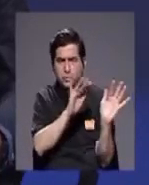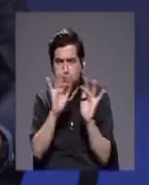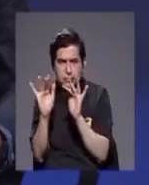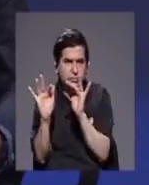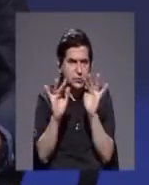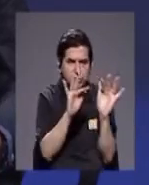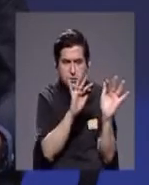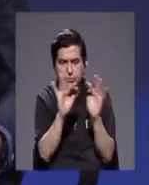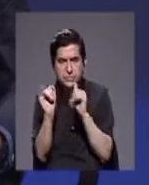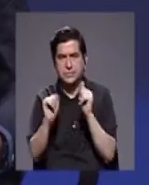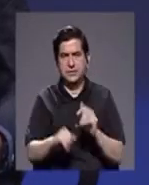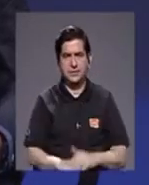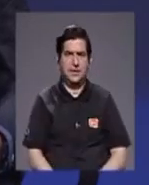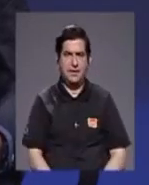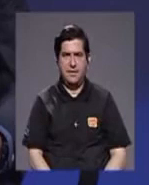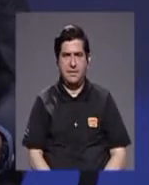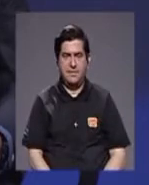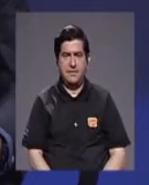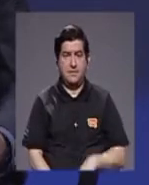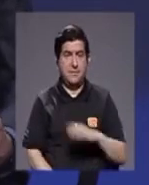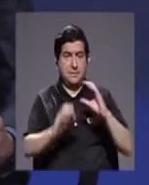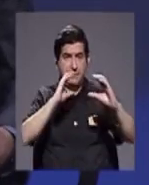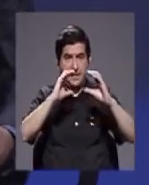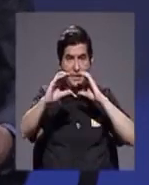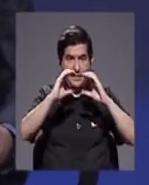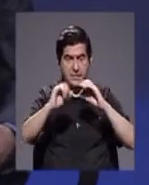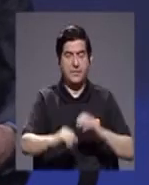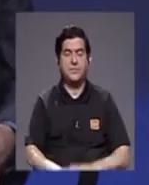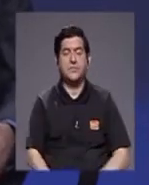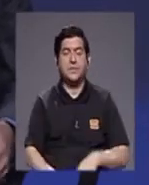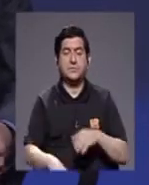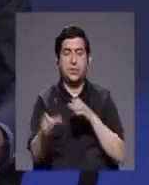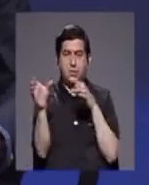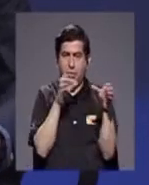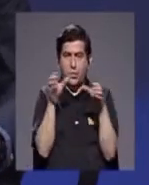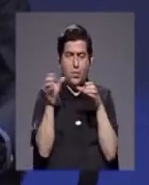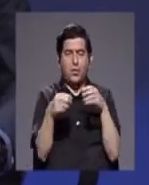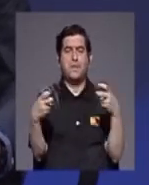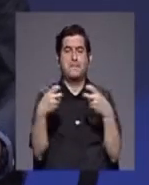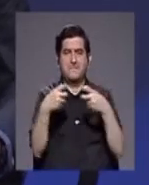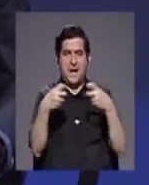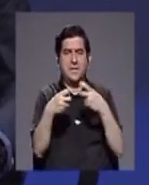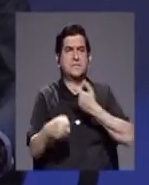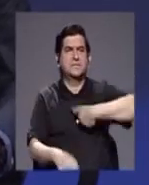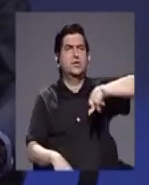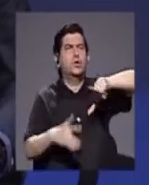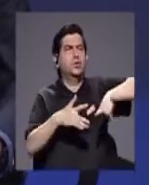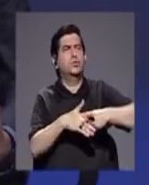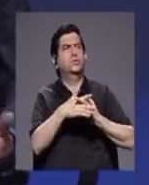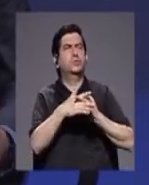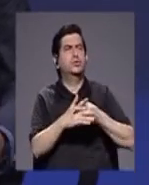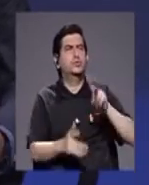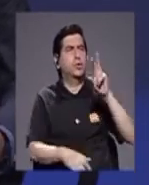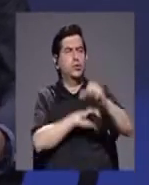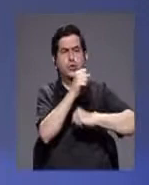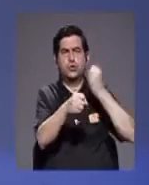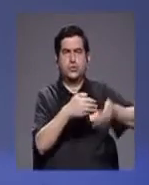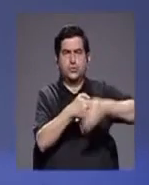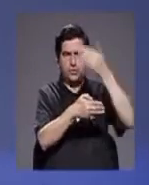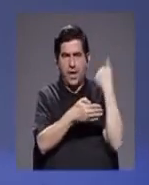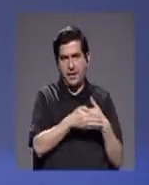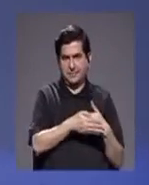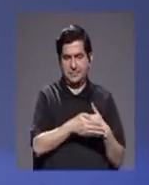digitalización en comercio electrónico. Por ejemplo, nosotros empezamos hace más de 20 años,